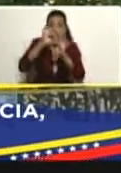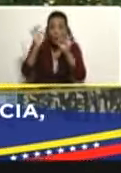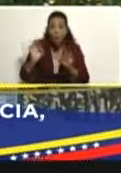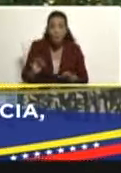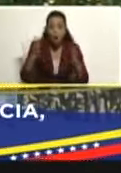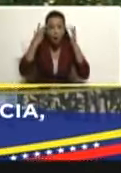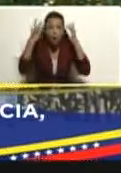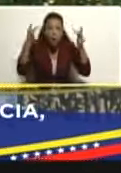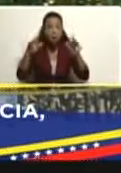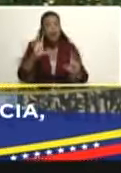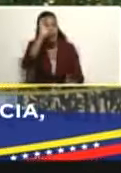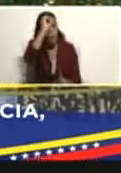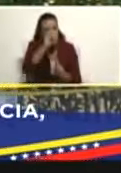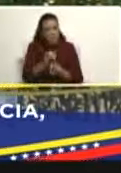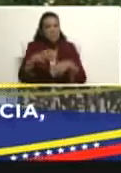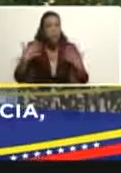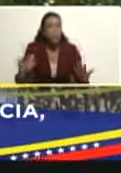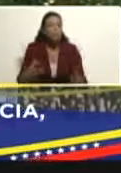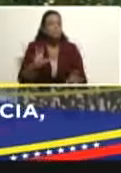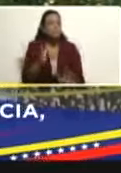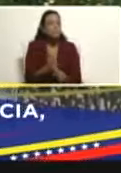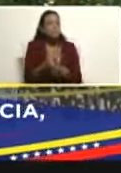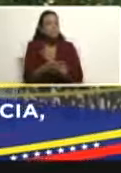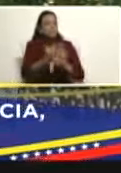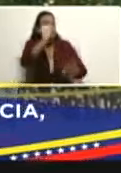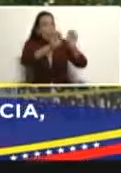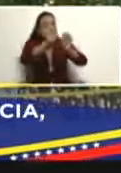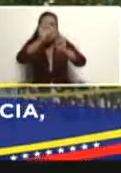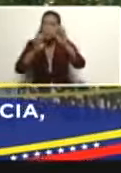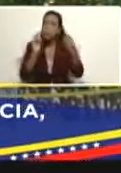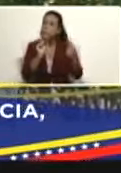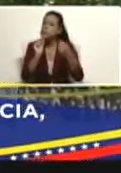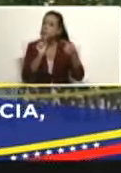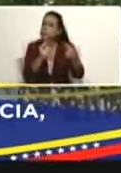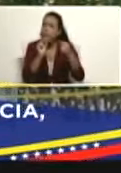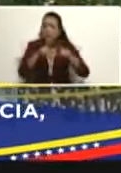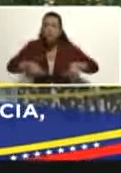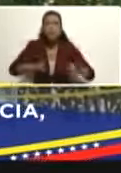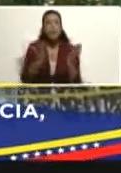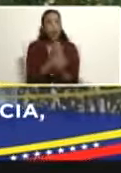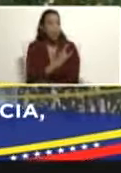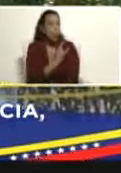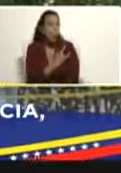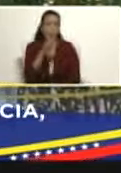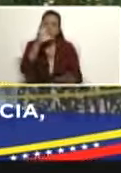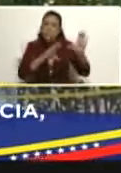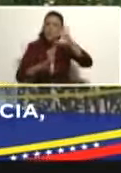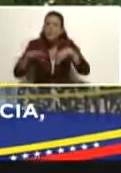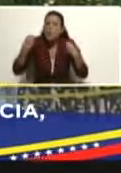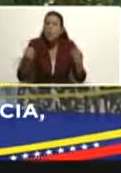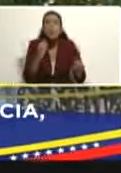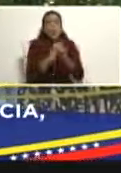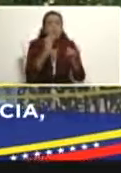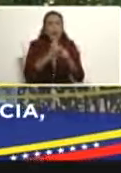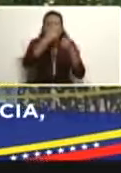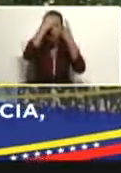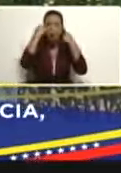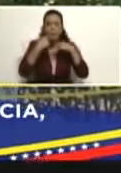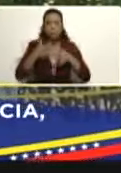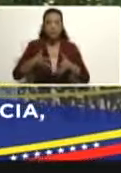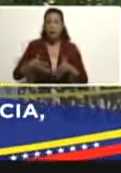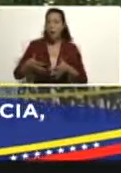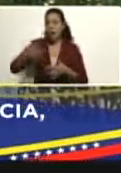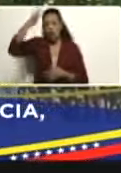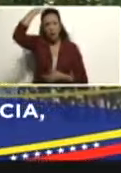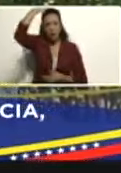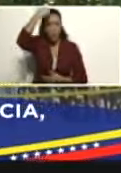y es objeto de discusiones en los centros académicos, científicos y tecnológicos. Y nosotros tenemos